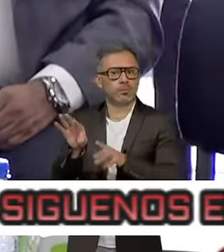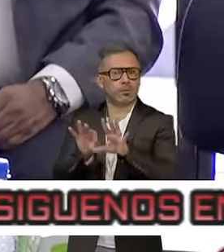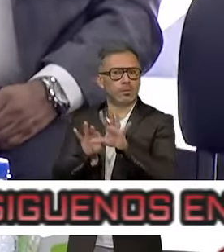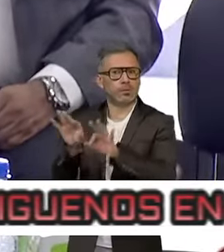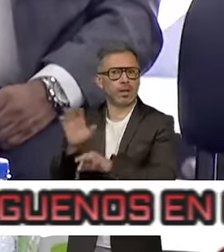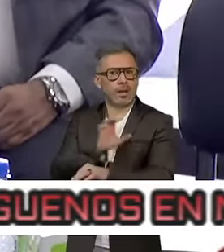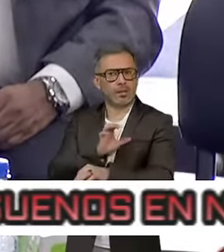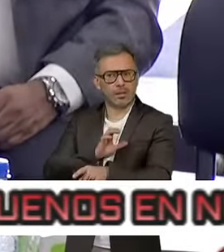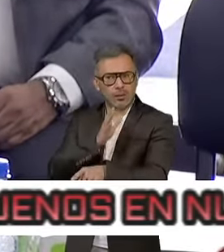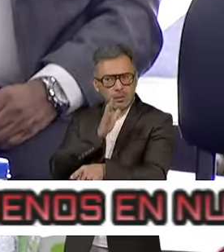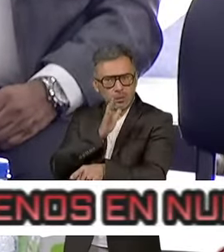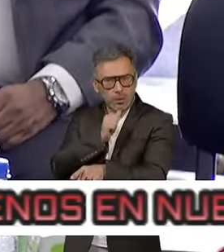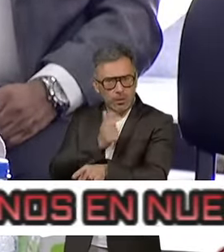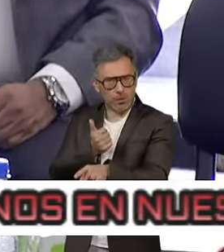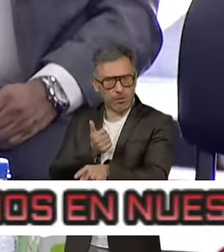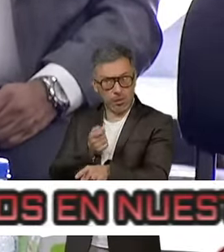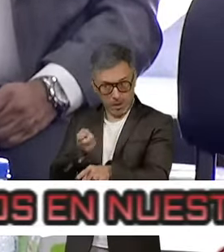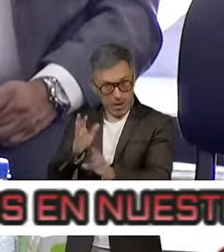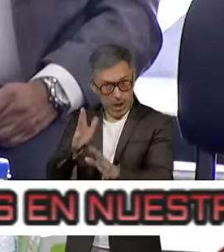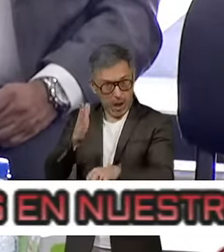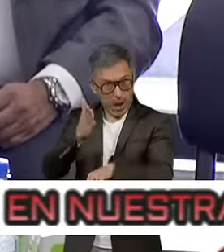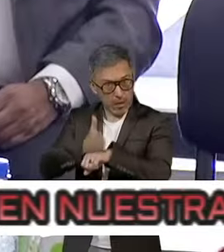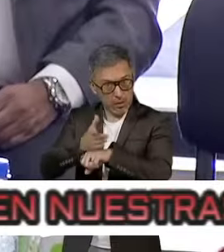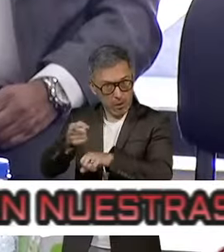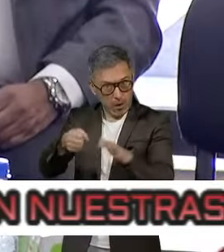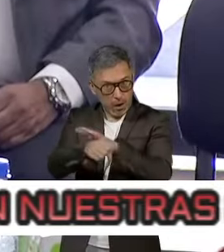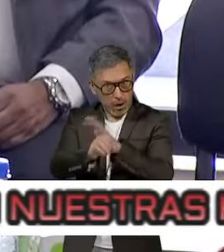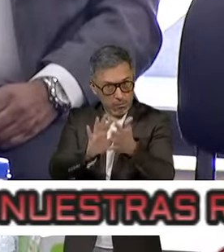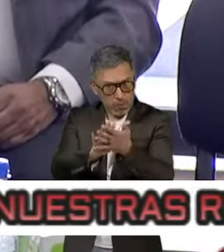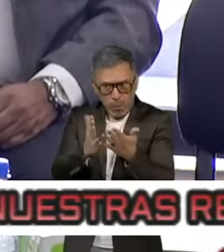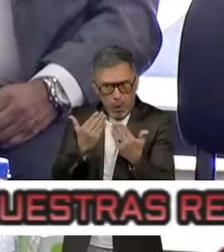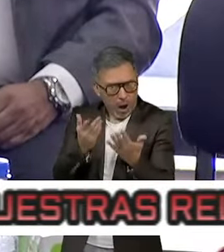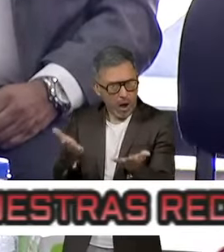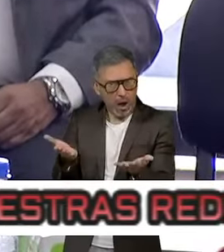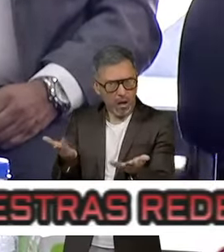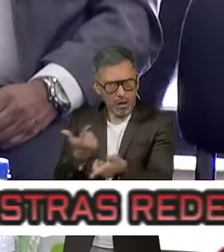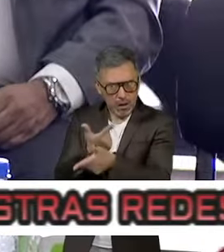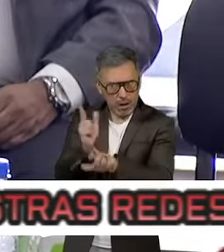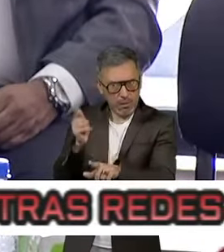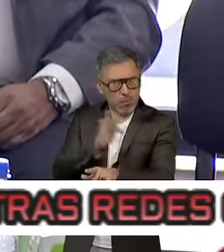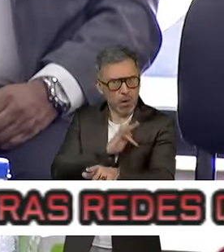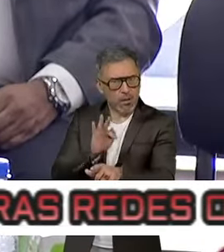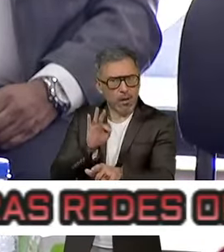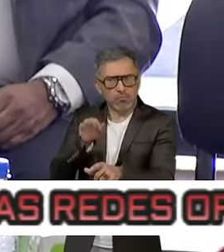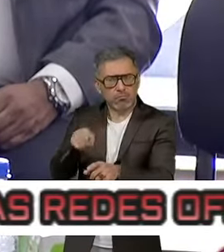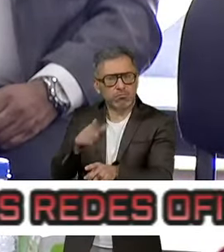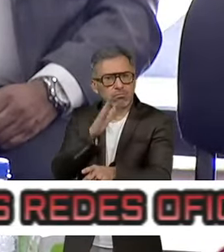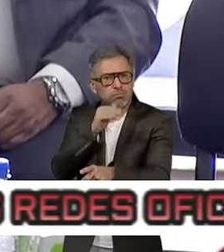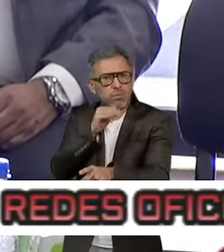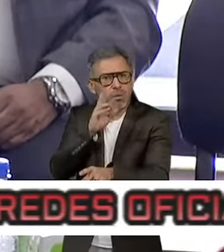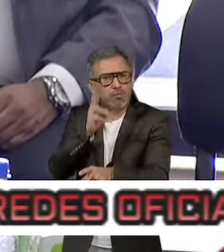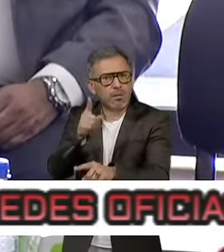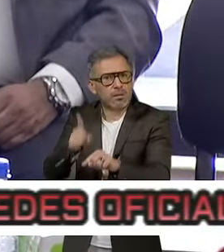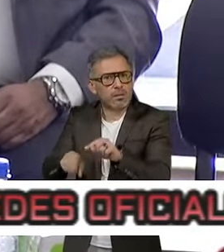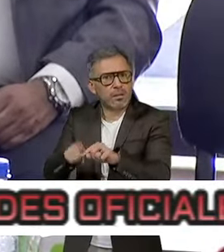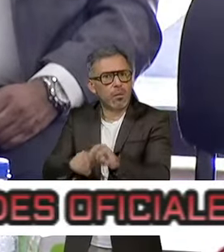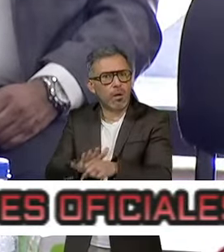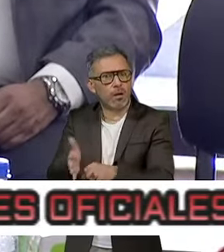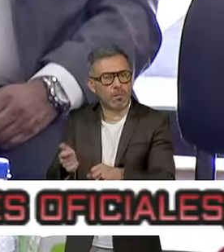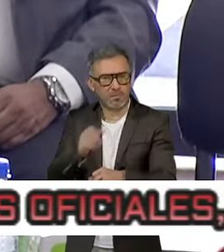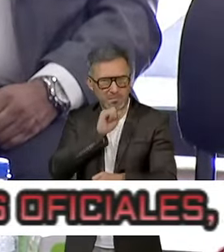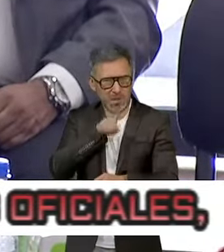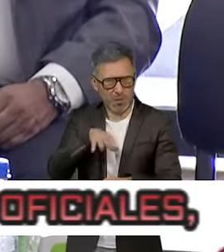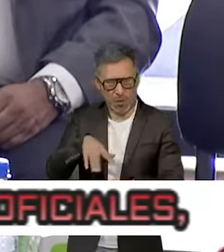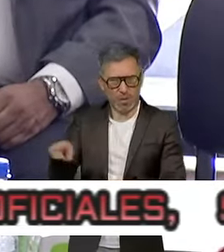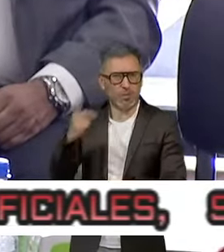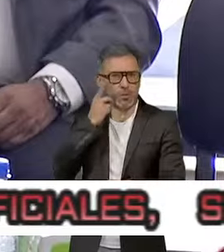condición de estar en prisión. Creo que son los procesos que deben revisarse particularmente los dos casos que mencionó el